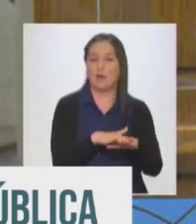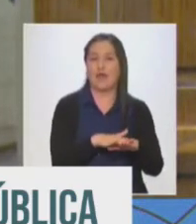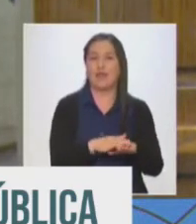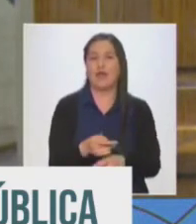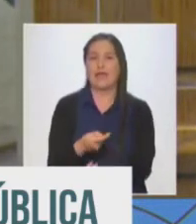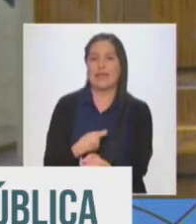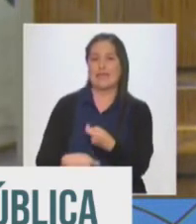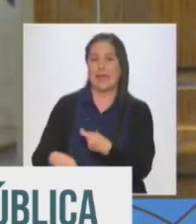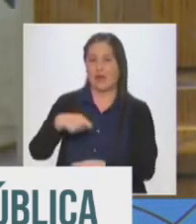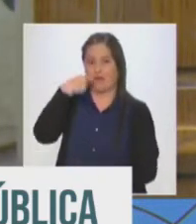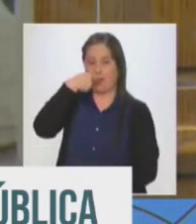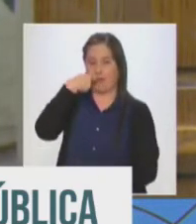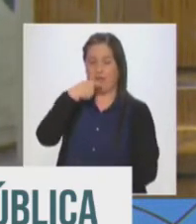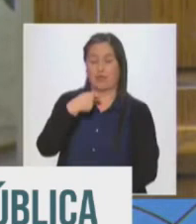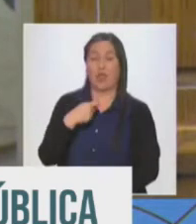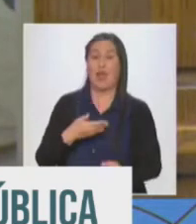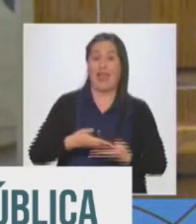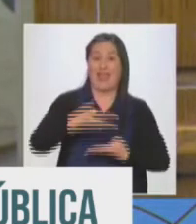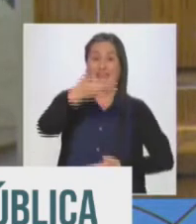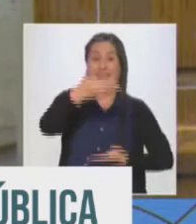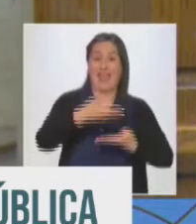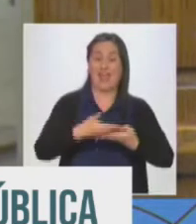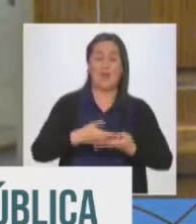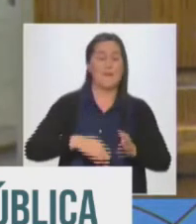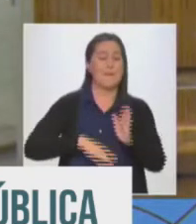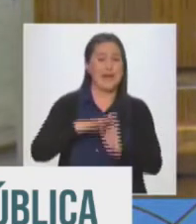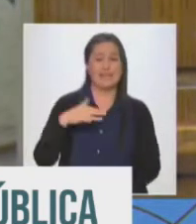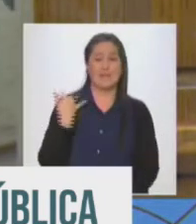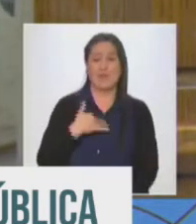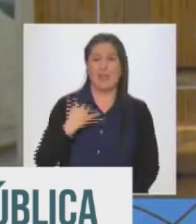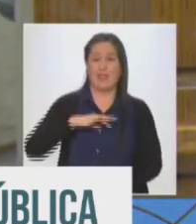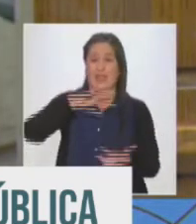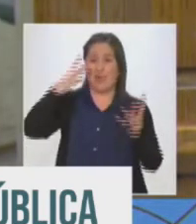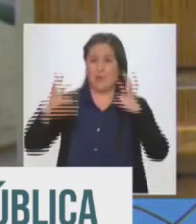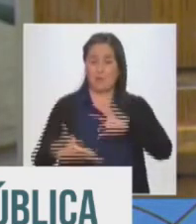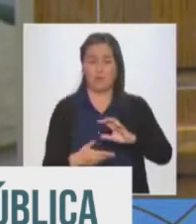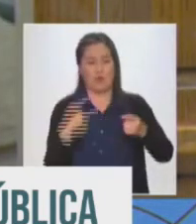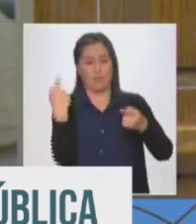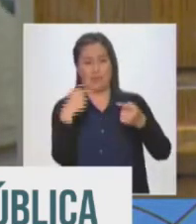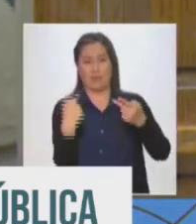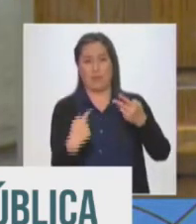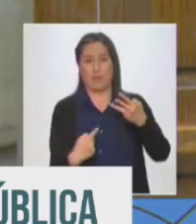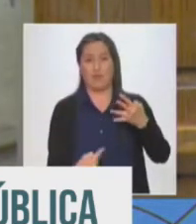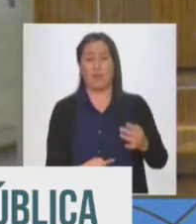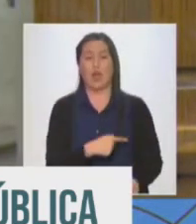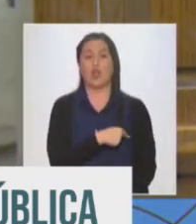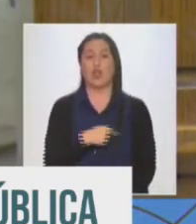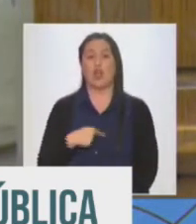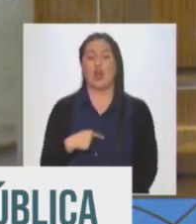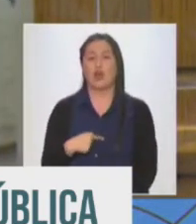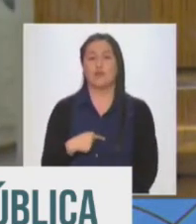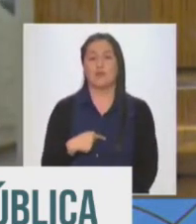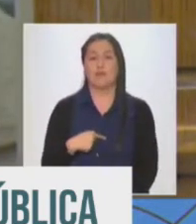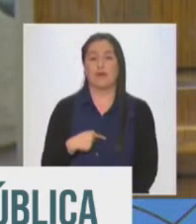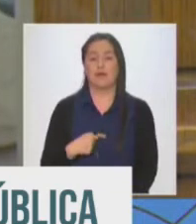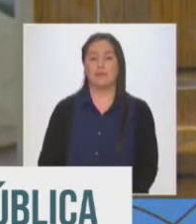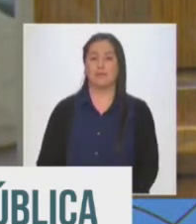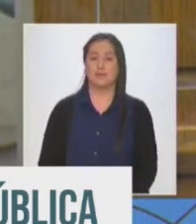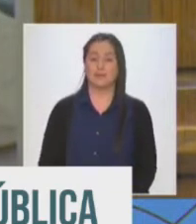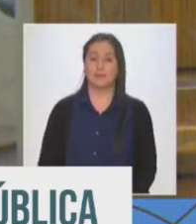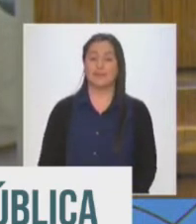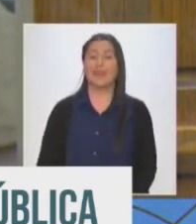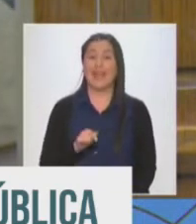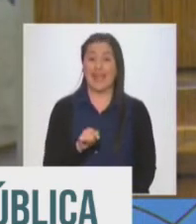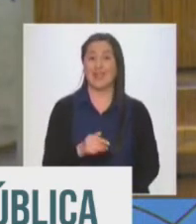los diarios más importantes del mundo, como The Guardian, El País, Deutsche Welle, Francia 24, BBC, entre otros.